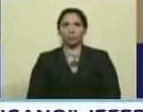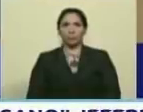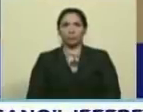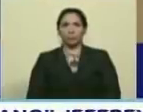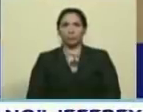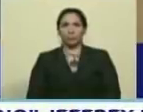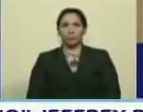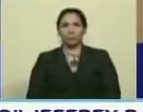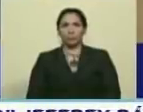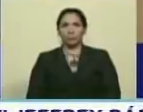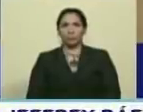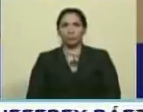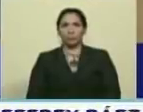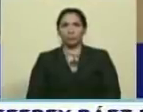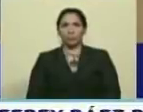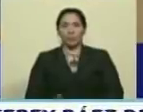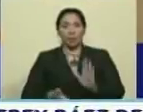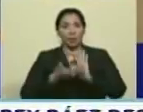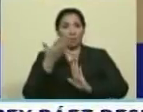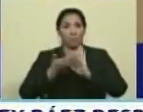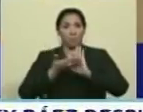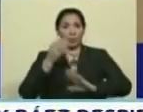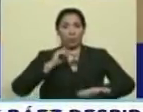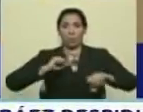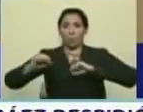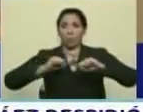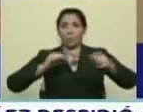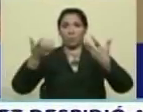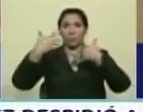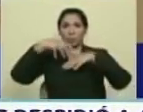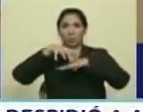con este importante movimiento de integración.